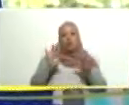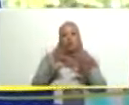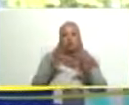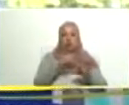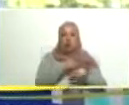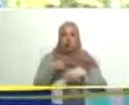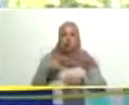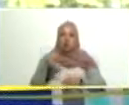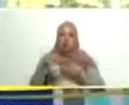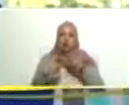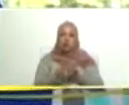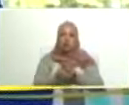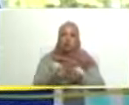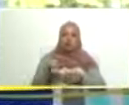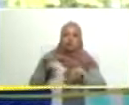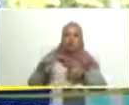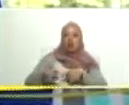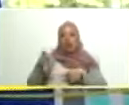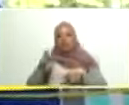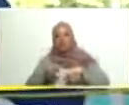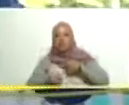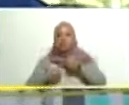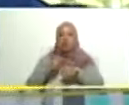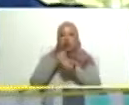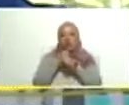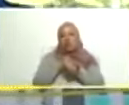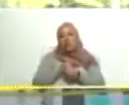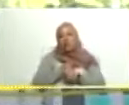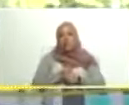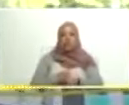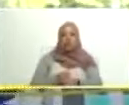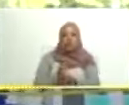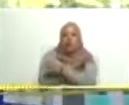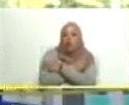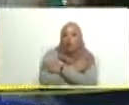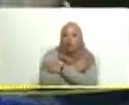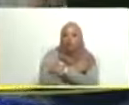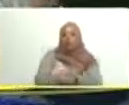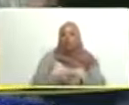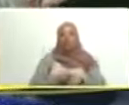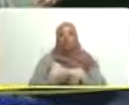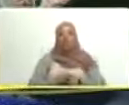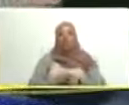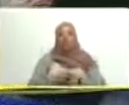queremos, aquí los necesitamos, aquí los esperamos y los abrazamos.